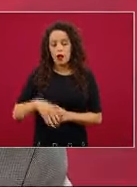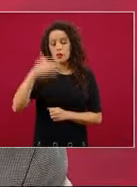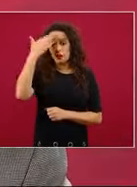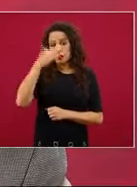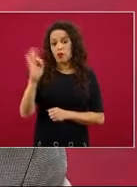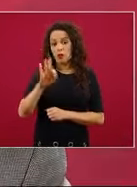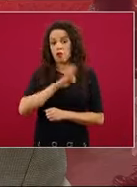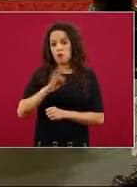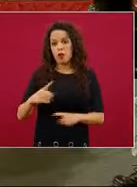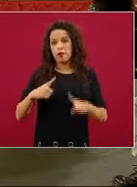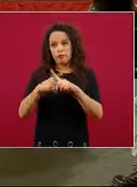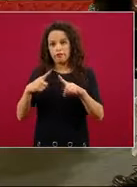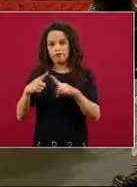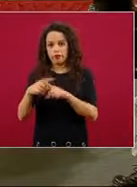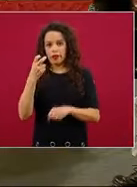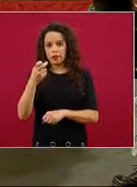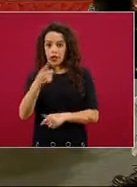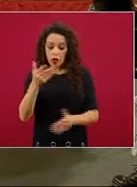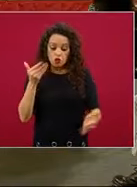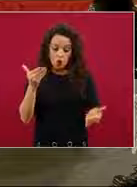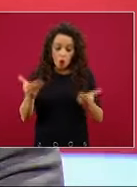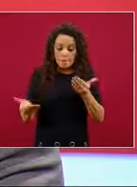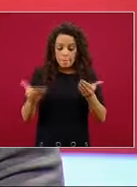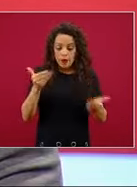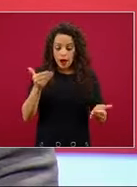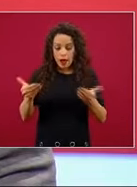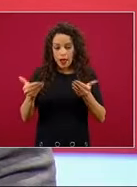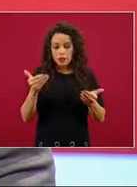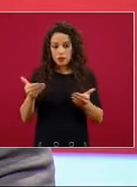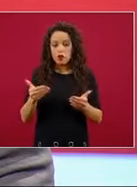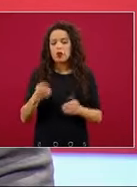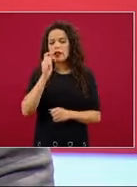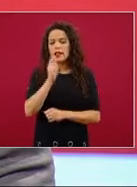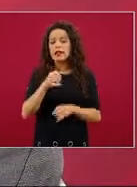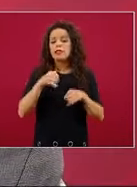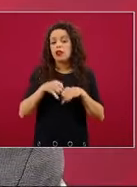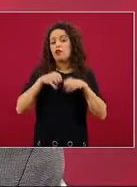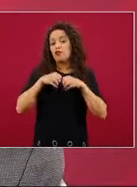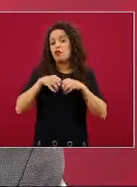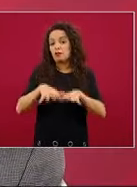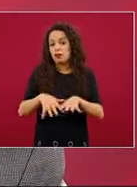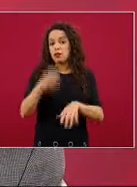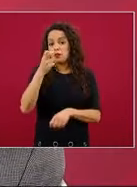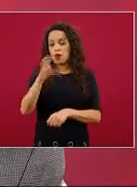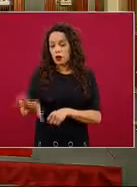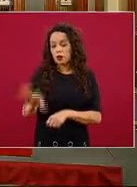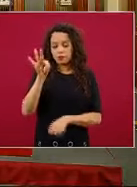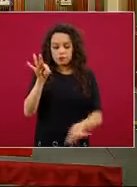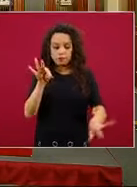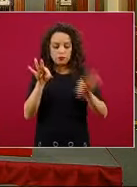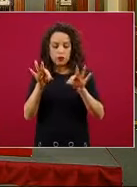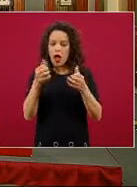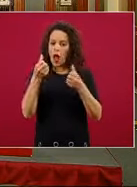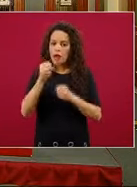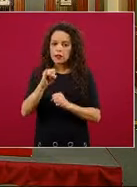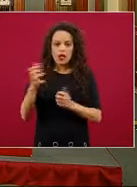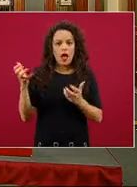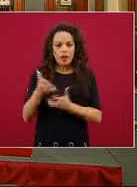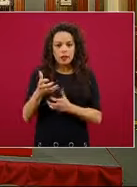estas reacciones adversas. Es una comparación más informativa y por eso seleccionaron hacerlo así. Pero en